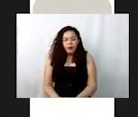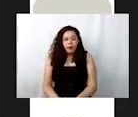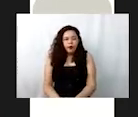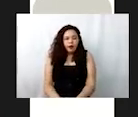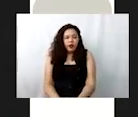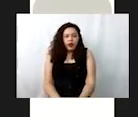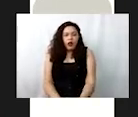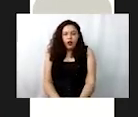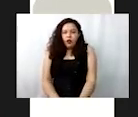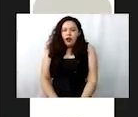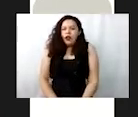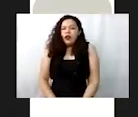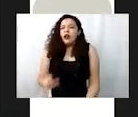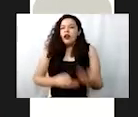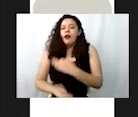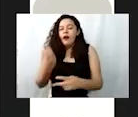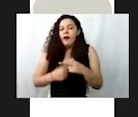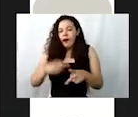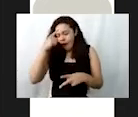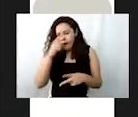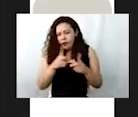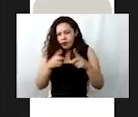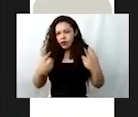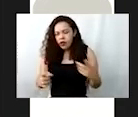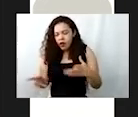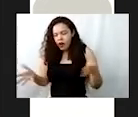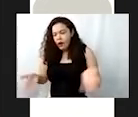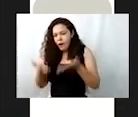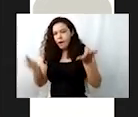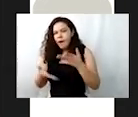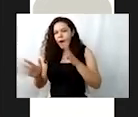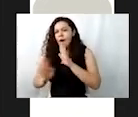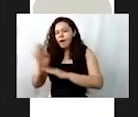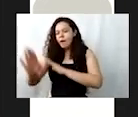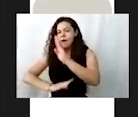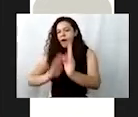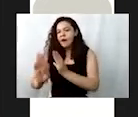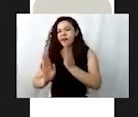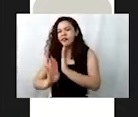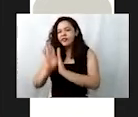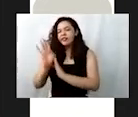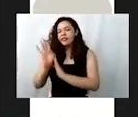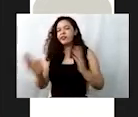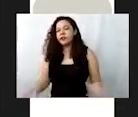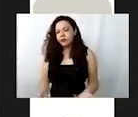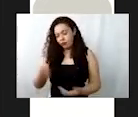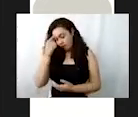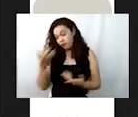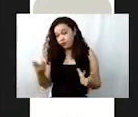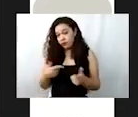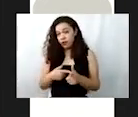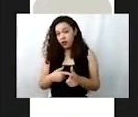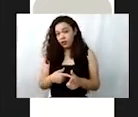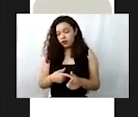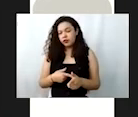grandes iniciativas de ahí de cooperación al desarrollo global sí están siguiendo pues el esquema que traen